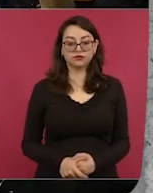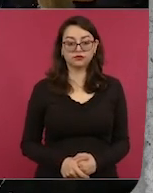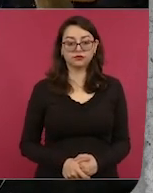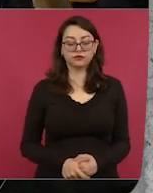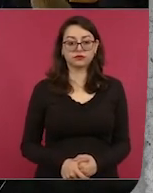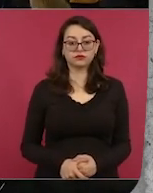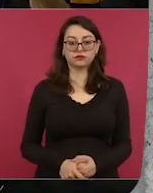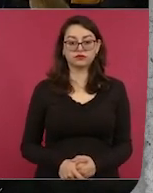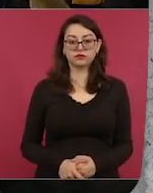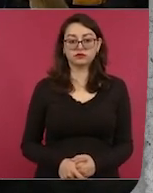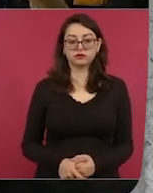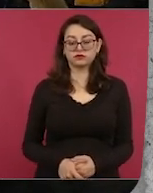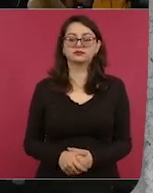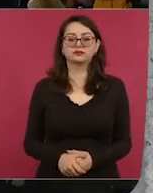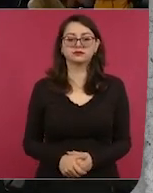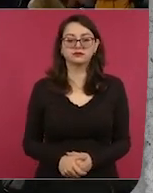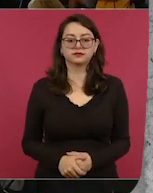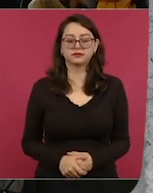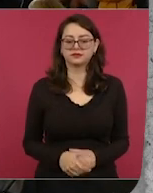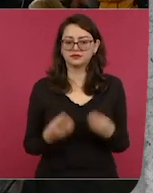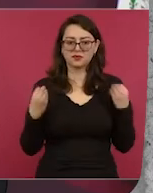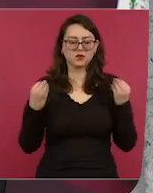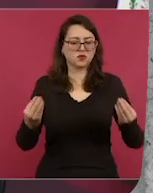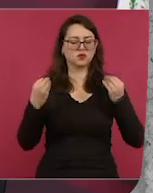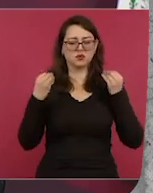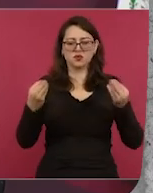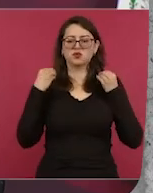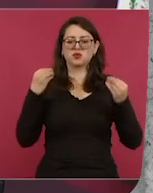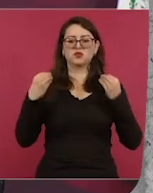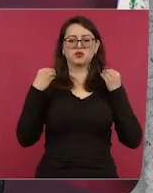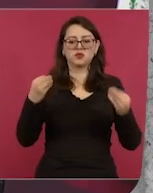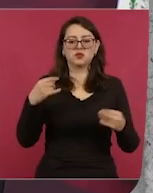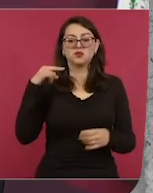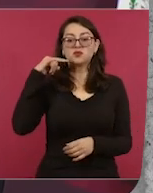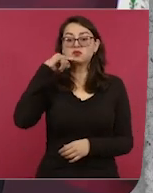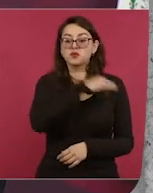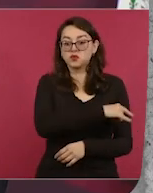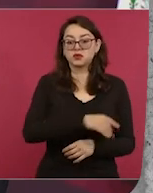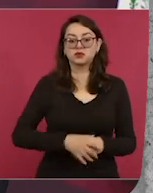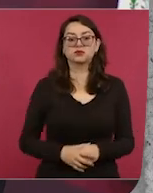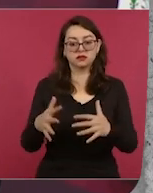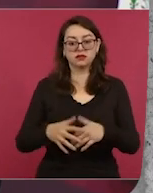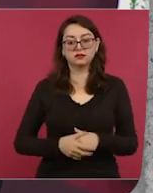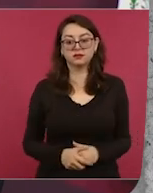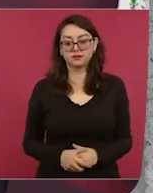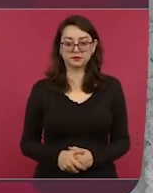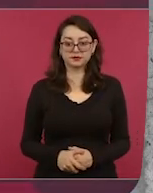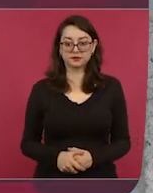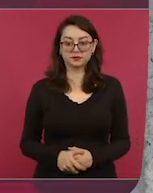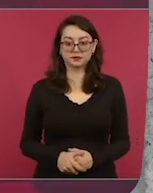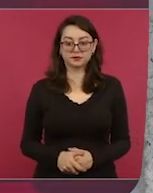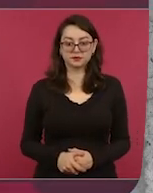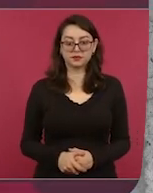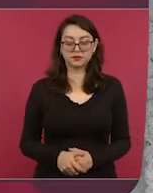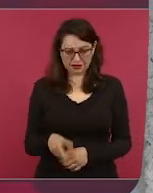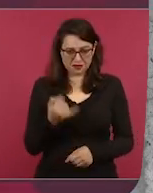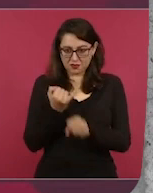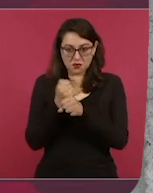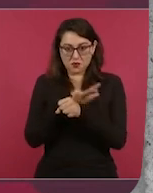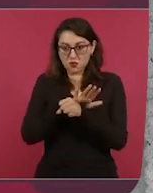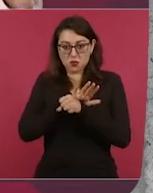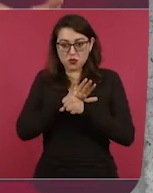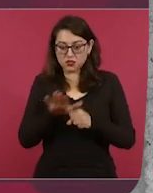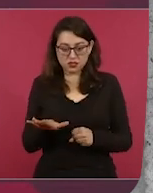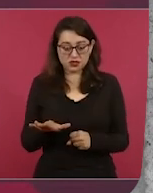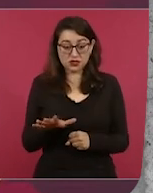son muy hipócritas Mucho mucho muy hipócritas muy corruptos imagínense es como el mundo al revés